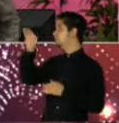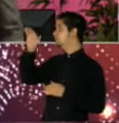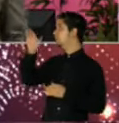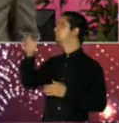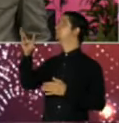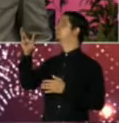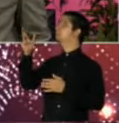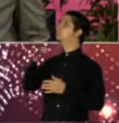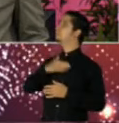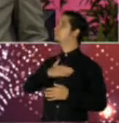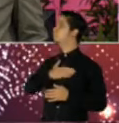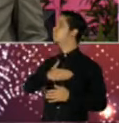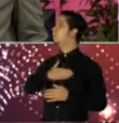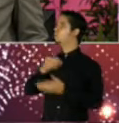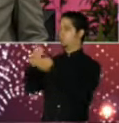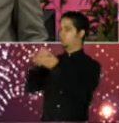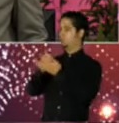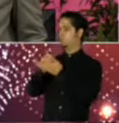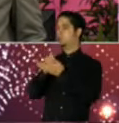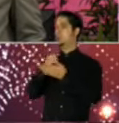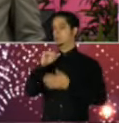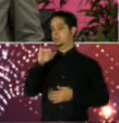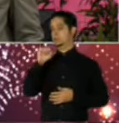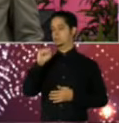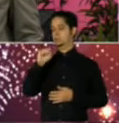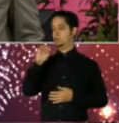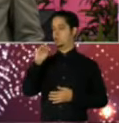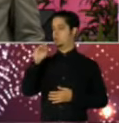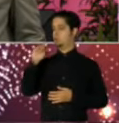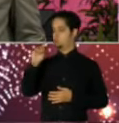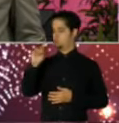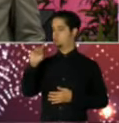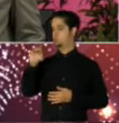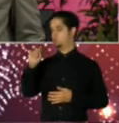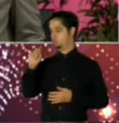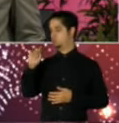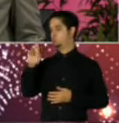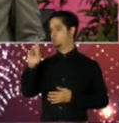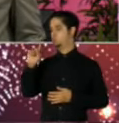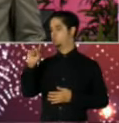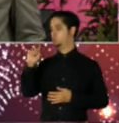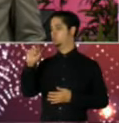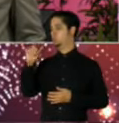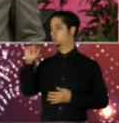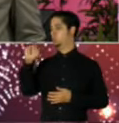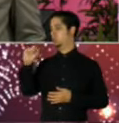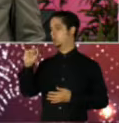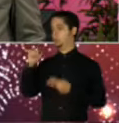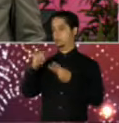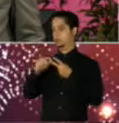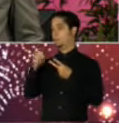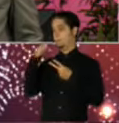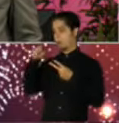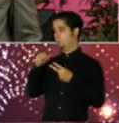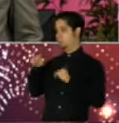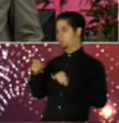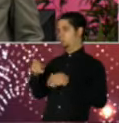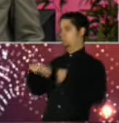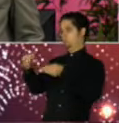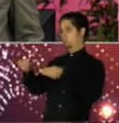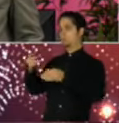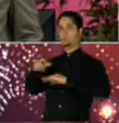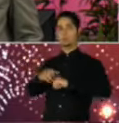nos incluya la distribución de hidroxicloroquina o Plaquenil y Acitromax para tener ese suplido para la población puertorriqueña. Pero hoy